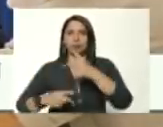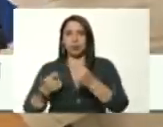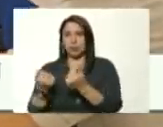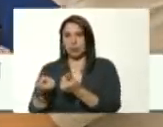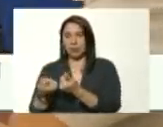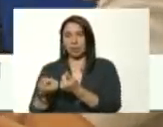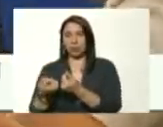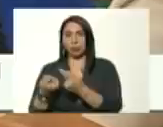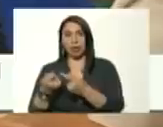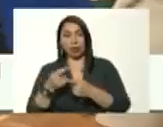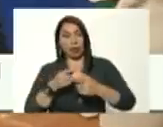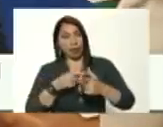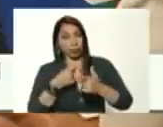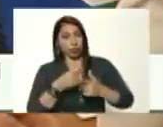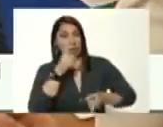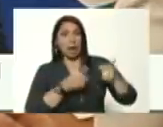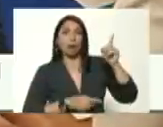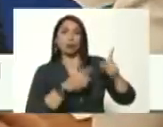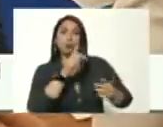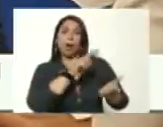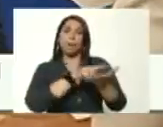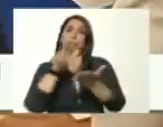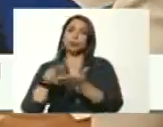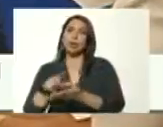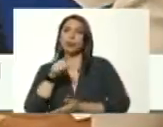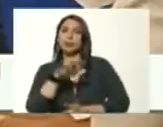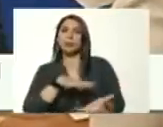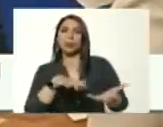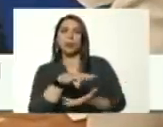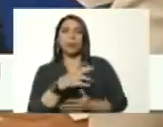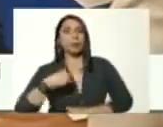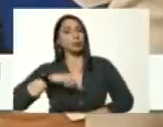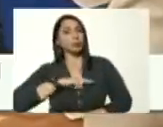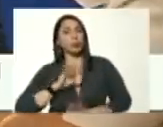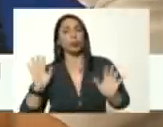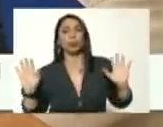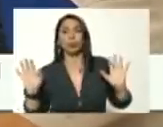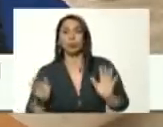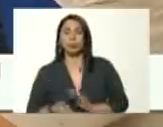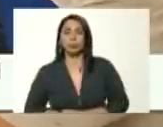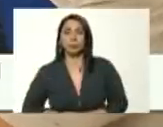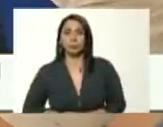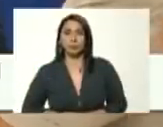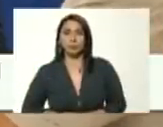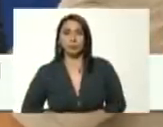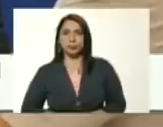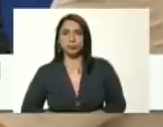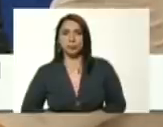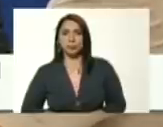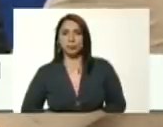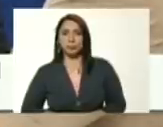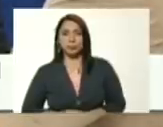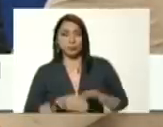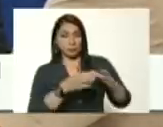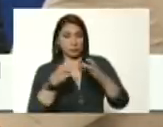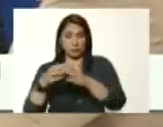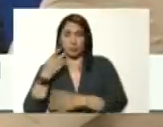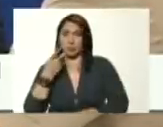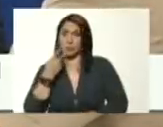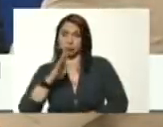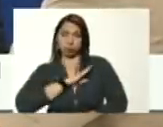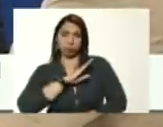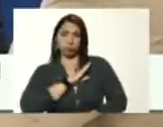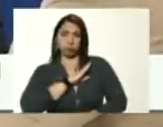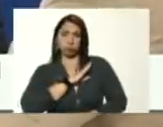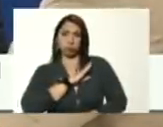algunos estuvieron apostando a esa situación y nosotros definitivamente desde nuestras organizaciones en el caso mío